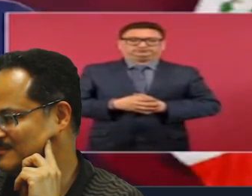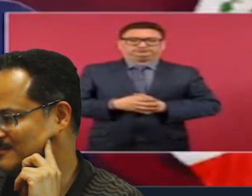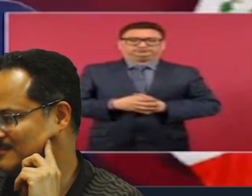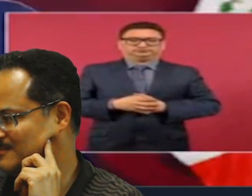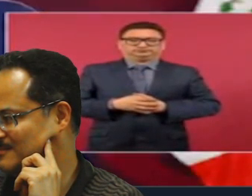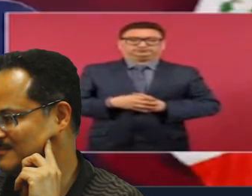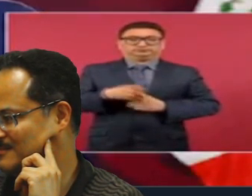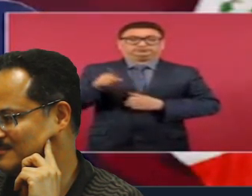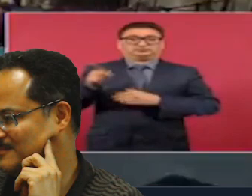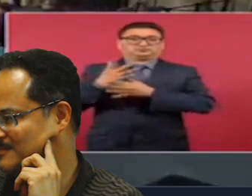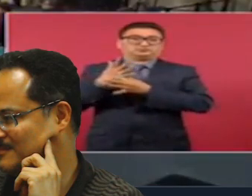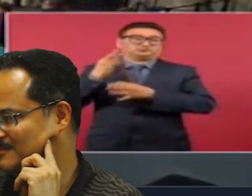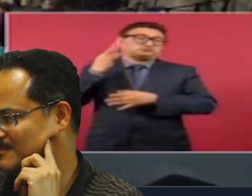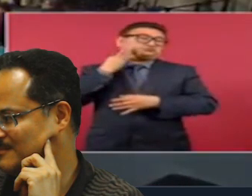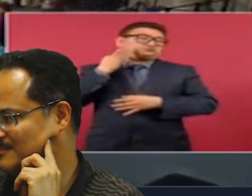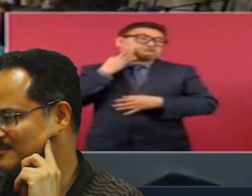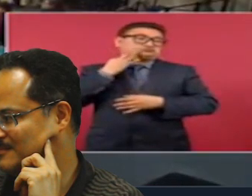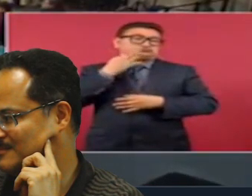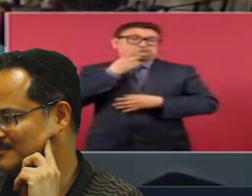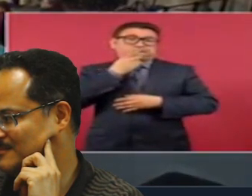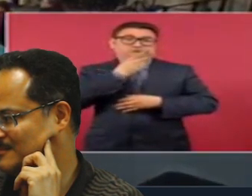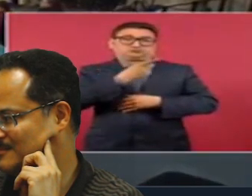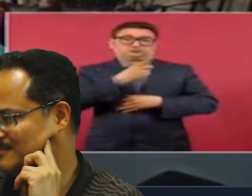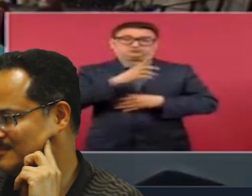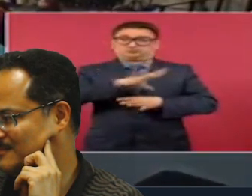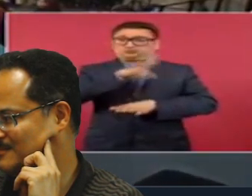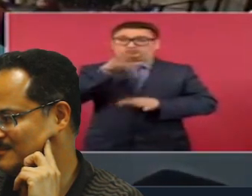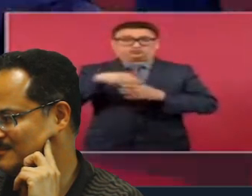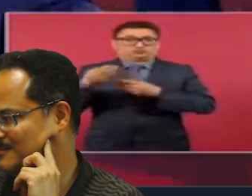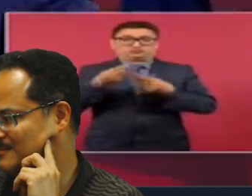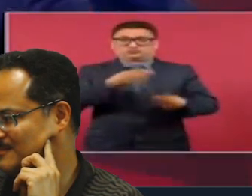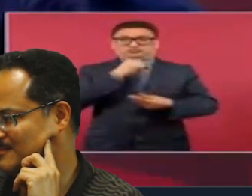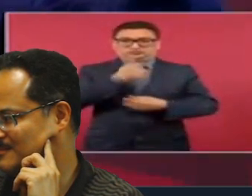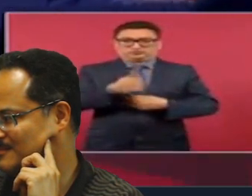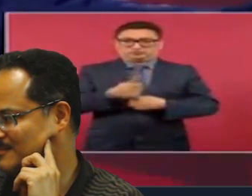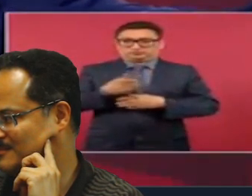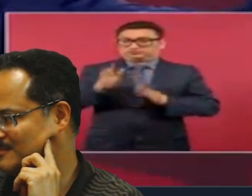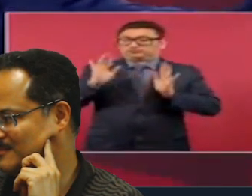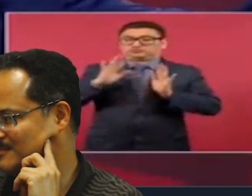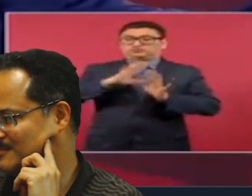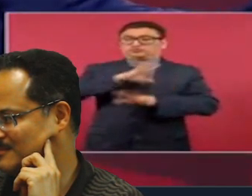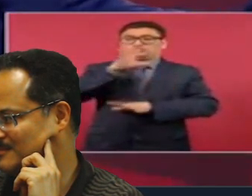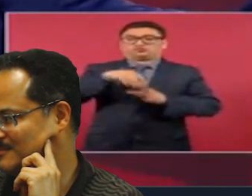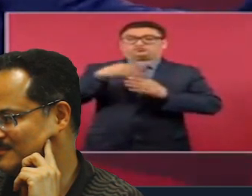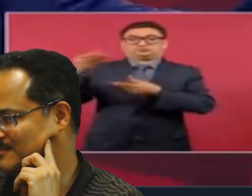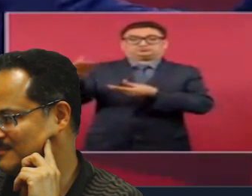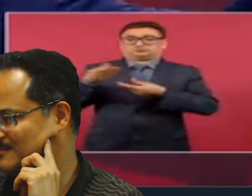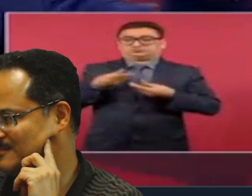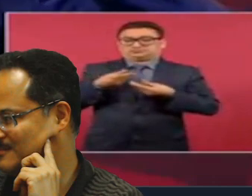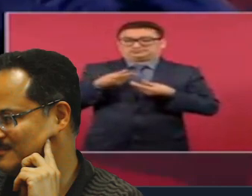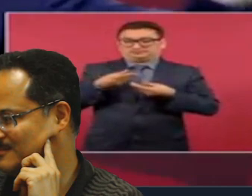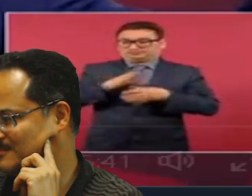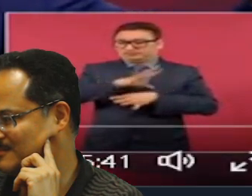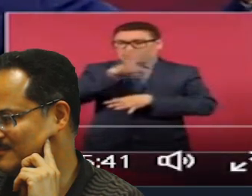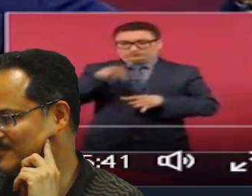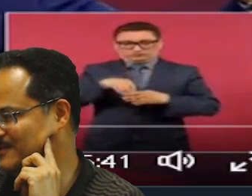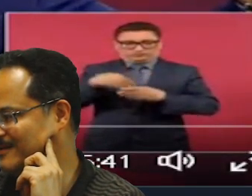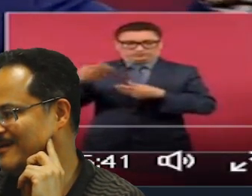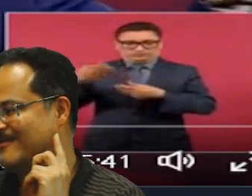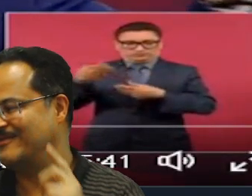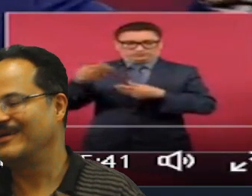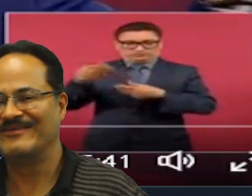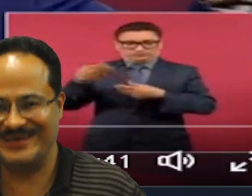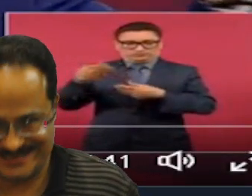Fiscales menciona que de hecho no se envió todo Ah pero fue lo que nos mandaron todo